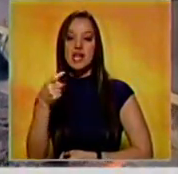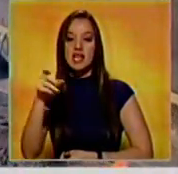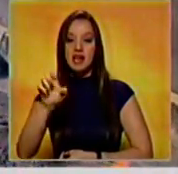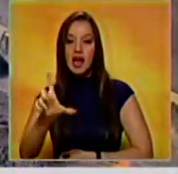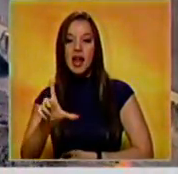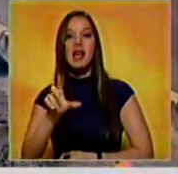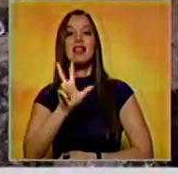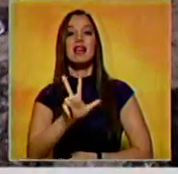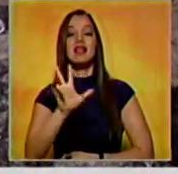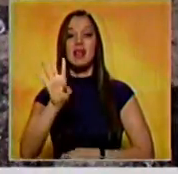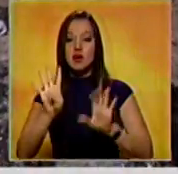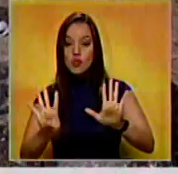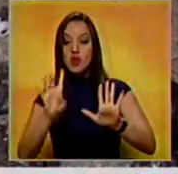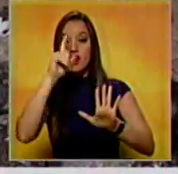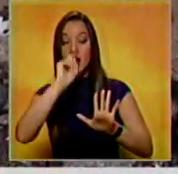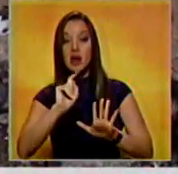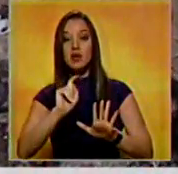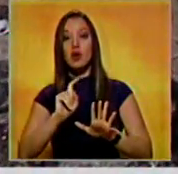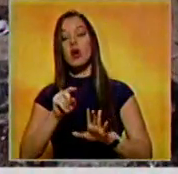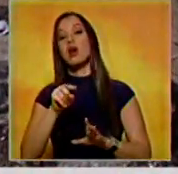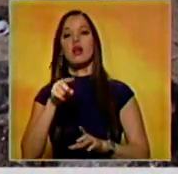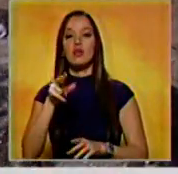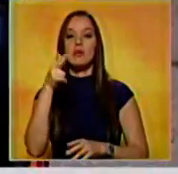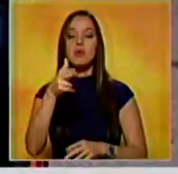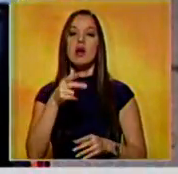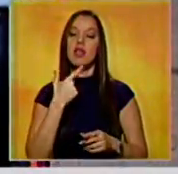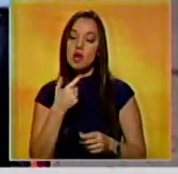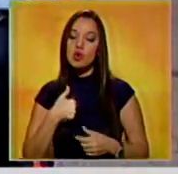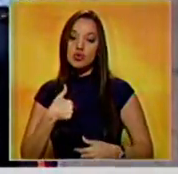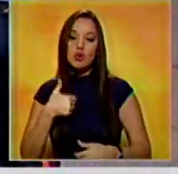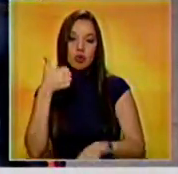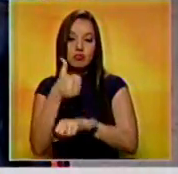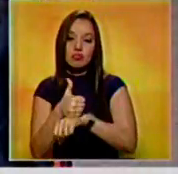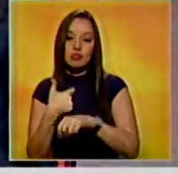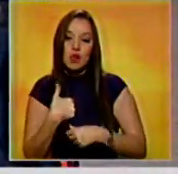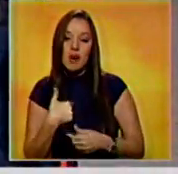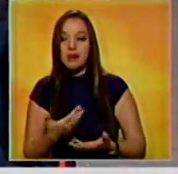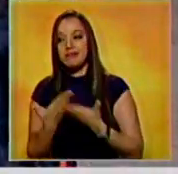39 años, quien luego del hecho se entregó a funcionarios de la policía